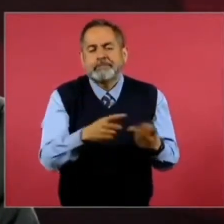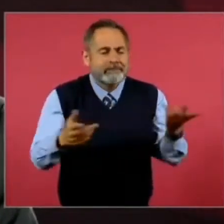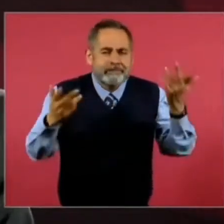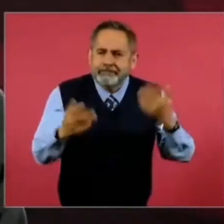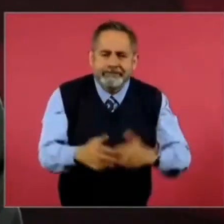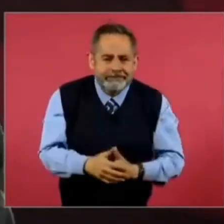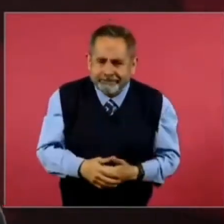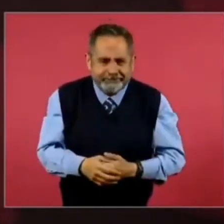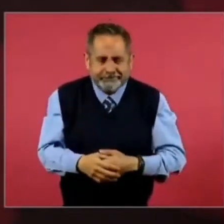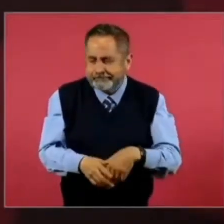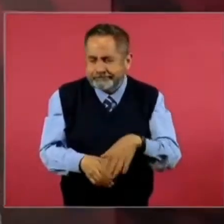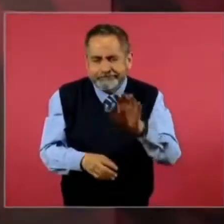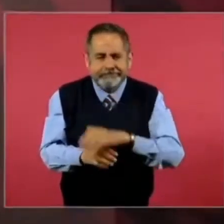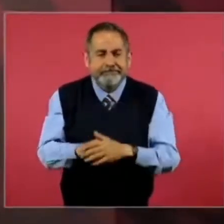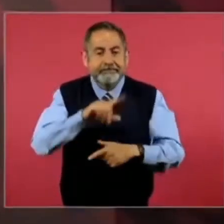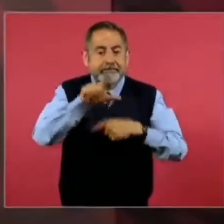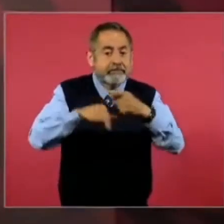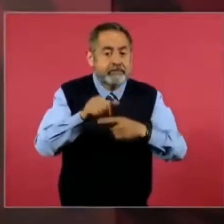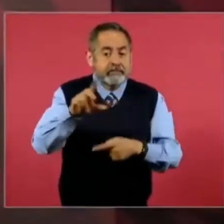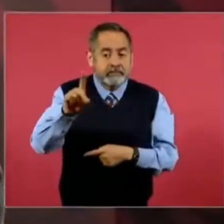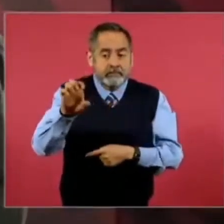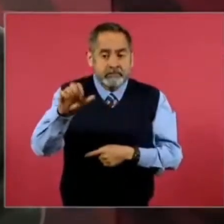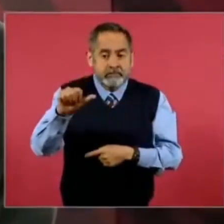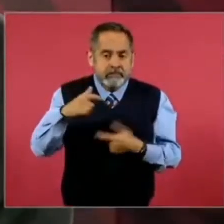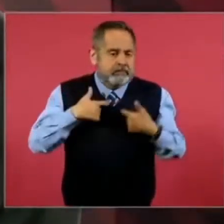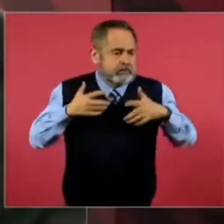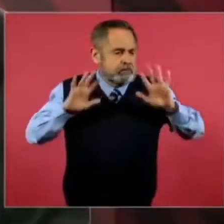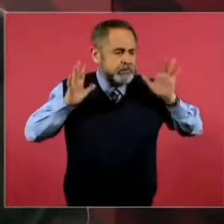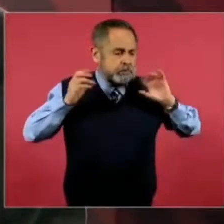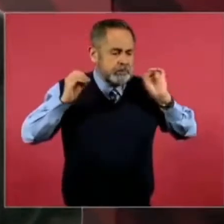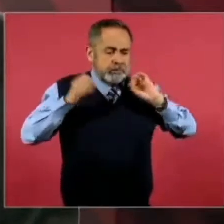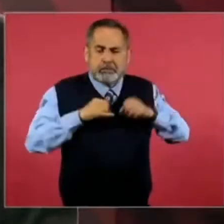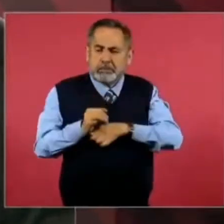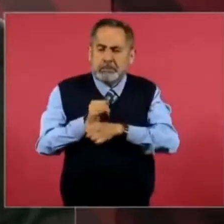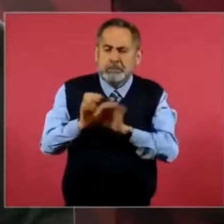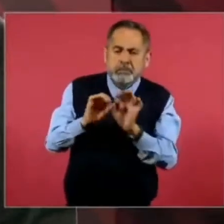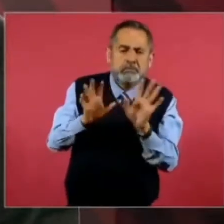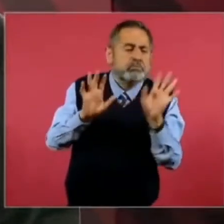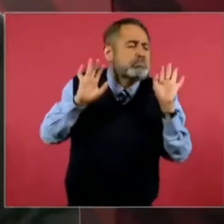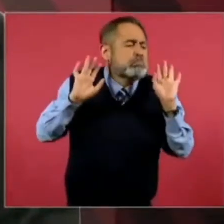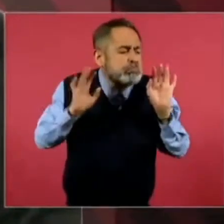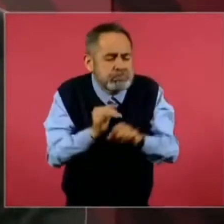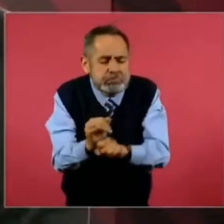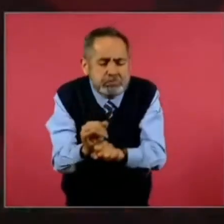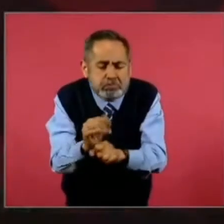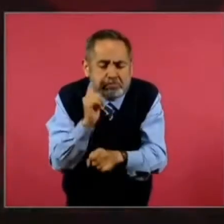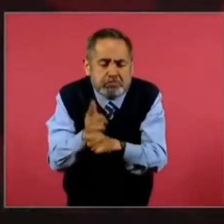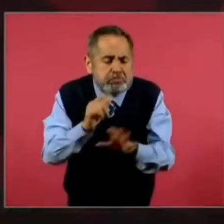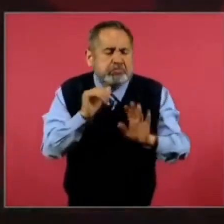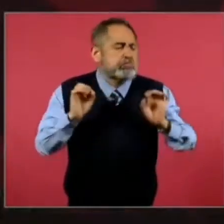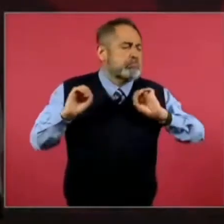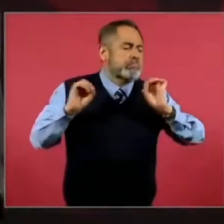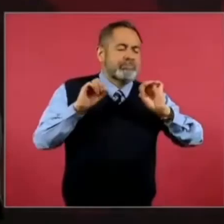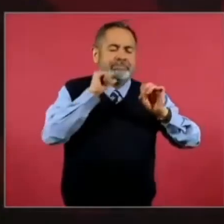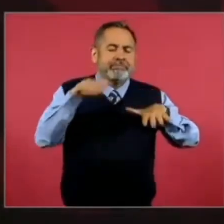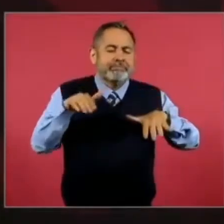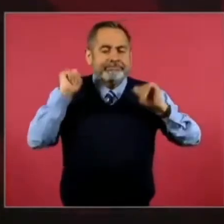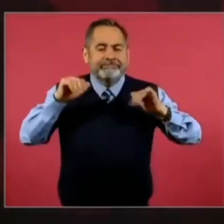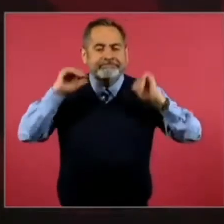Claro que después ya la DEA dice, no existe ninguna investigación, o hubo, pero